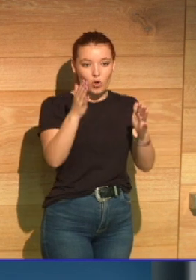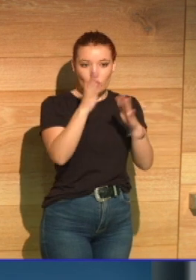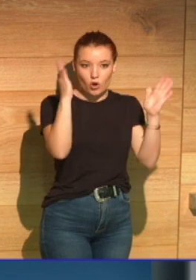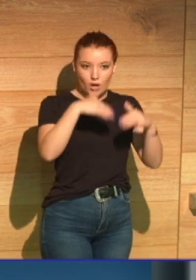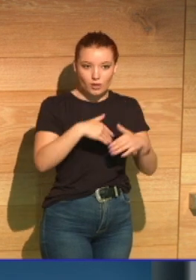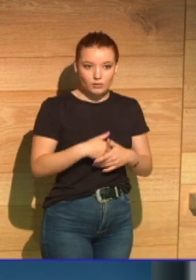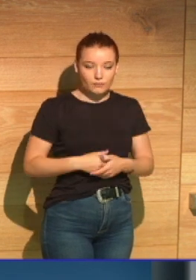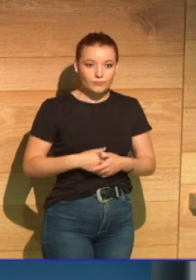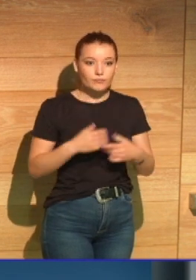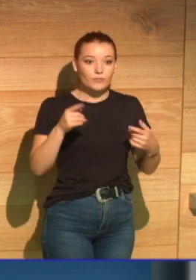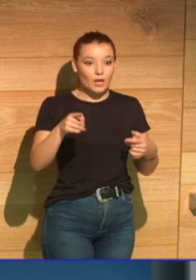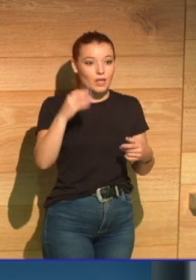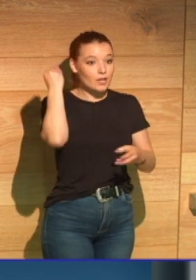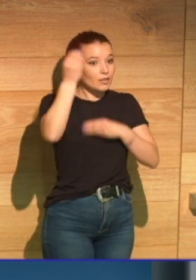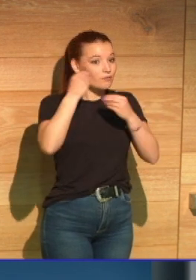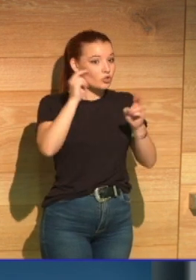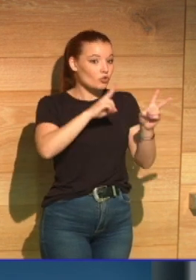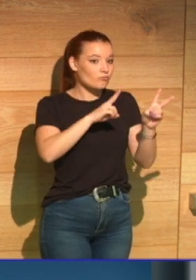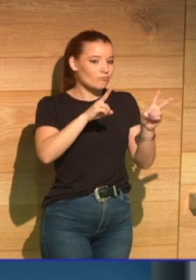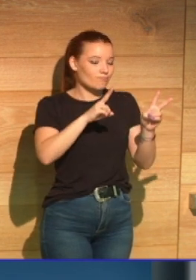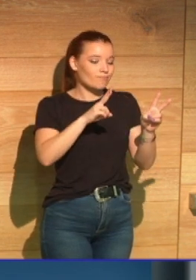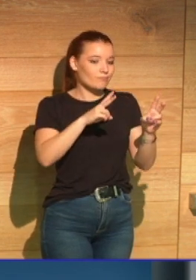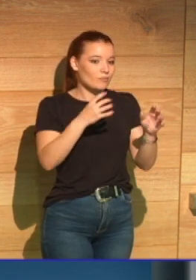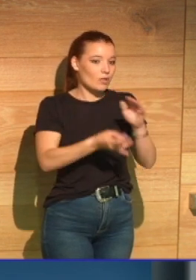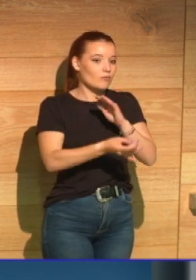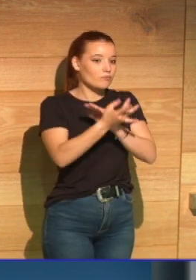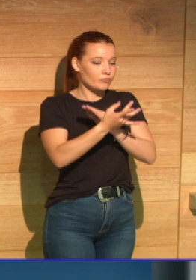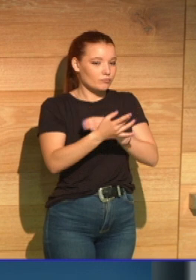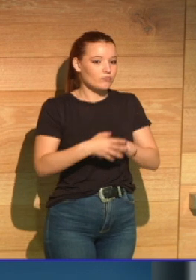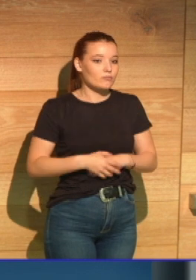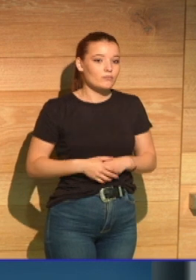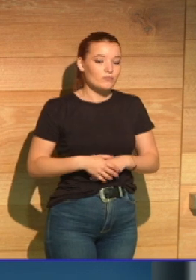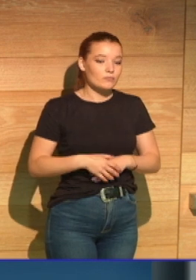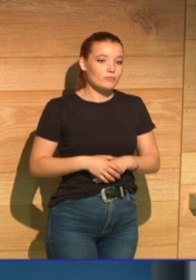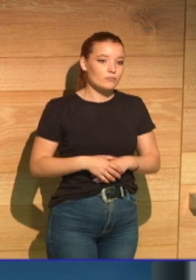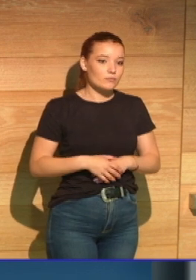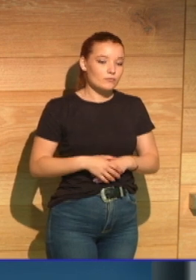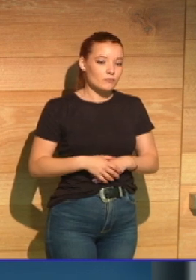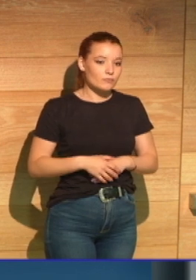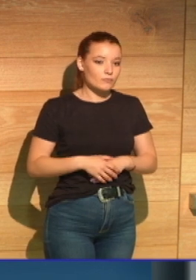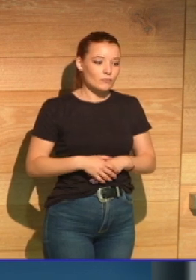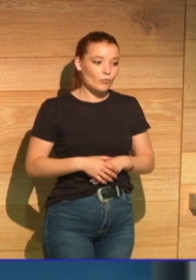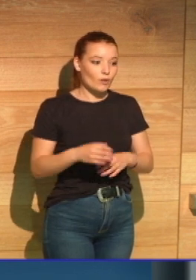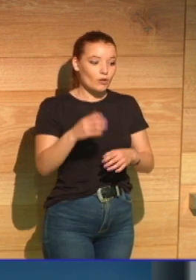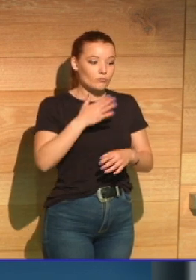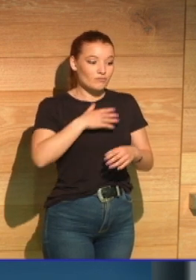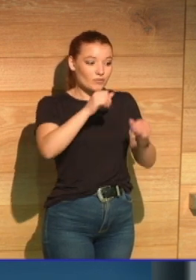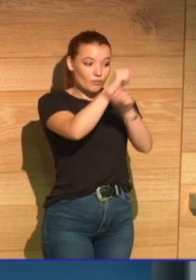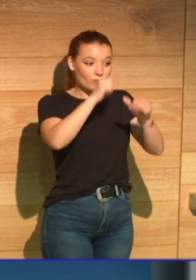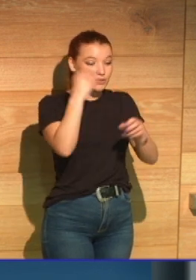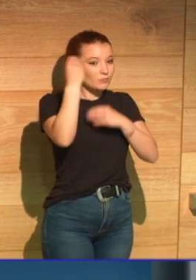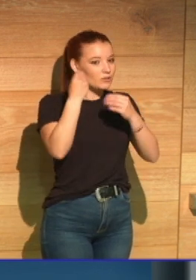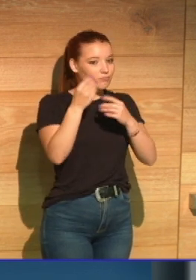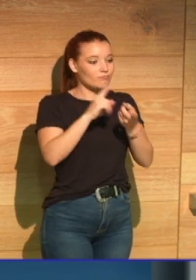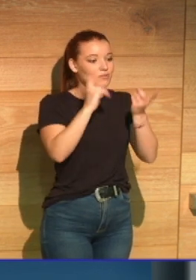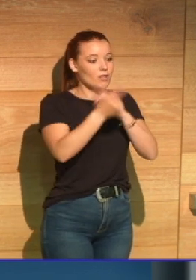ahí habrá una reflexión de los públicos que es urgente y que tenemos que volver a repensar de maneras más radicales. La relevancia que nos